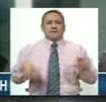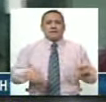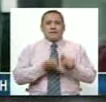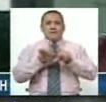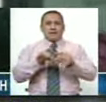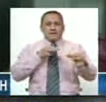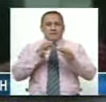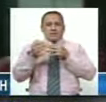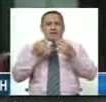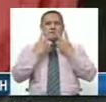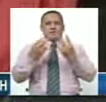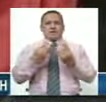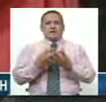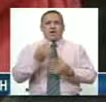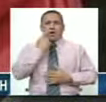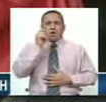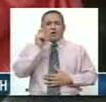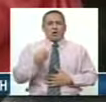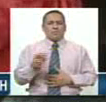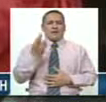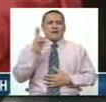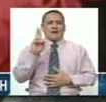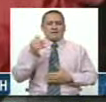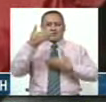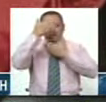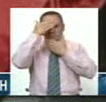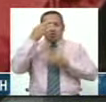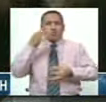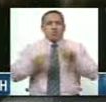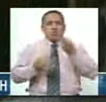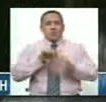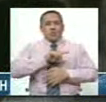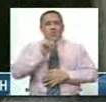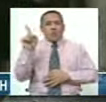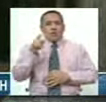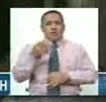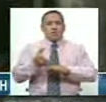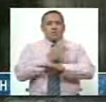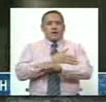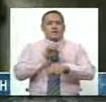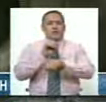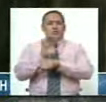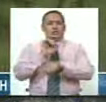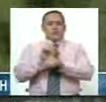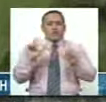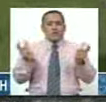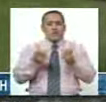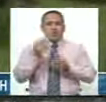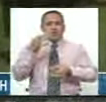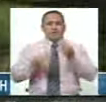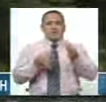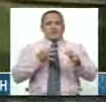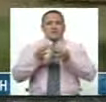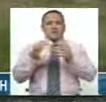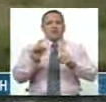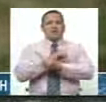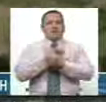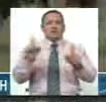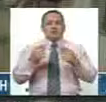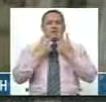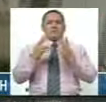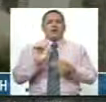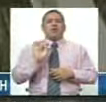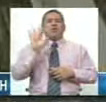cuando indicaron que el caso del camarada Tito deberá verse en el Poder Judicial, tal como recomienda el fallo, destacaron que no habrá